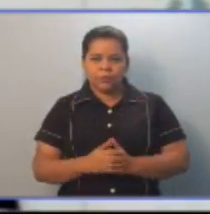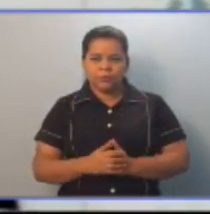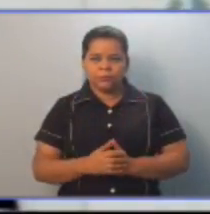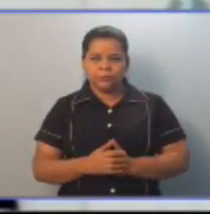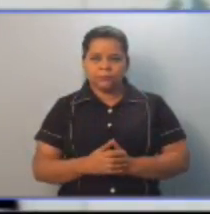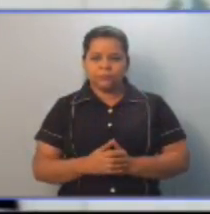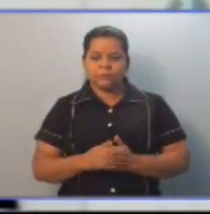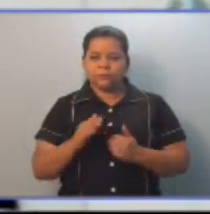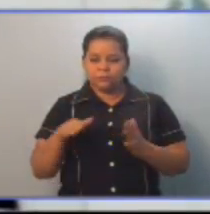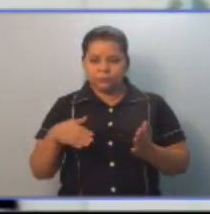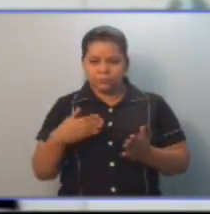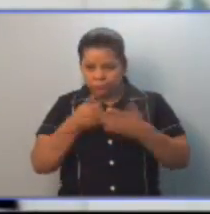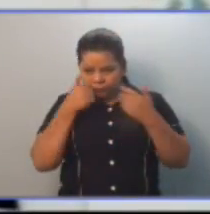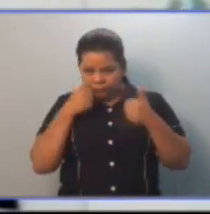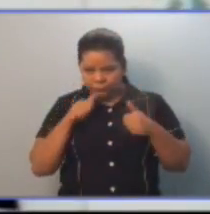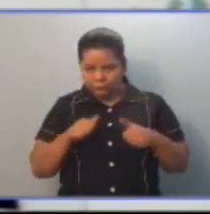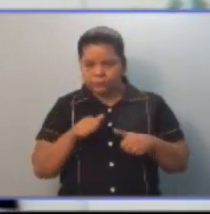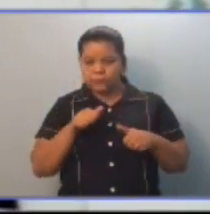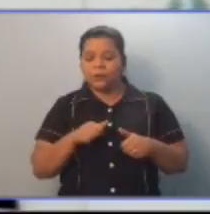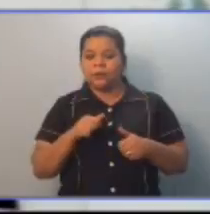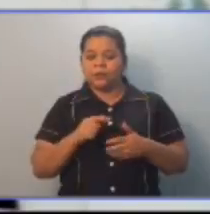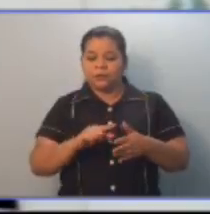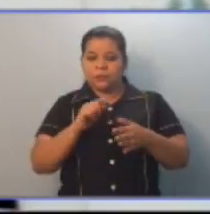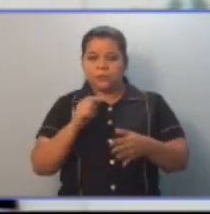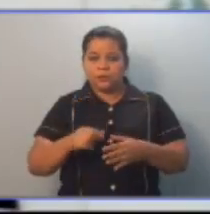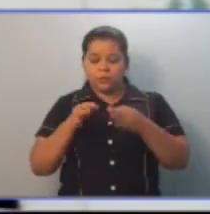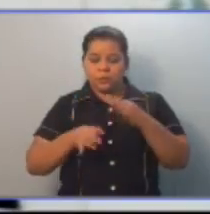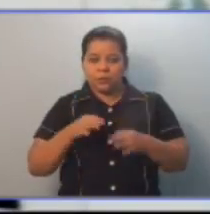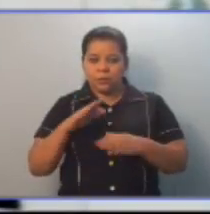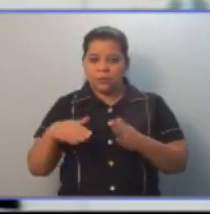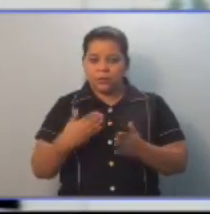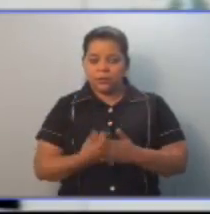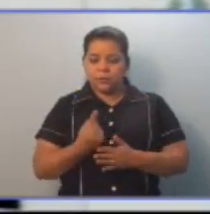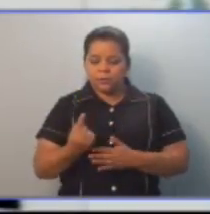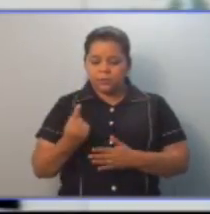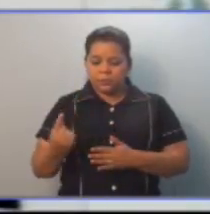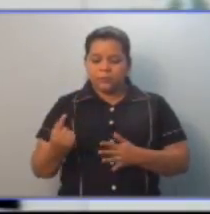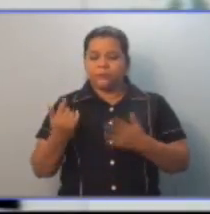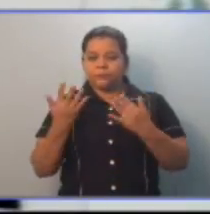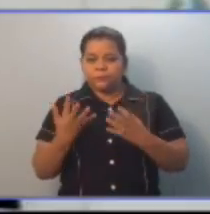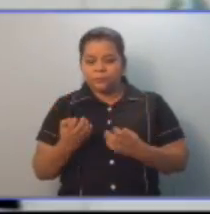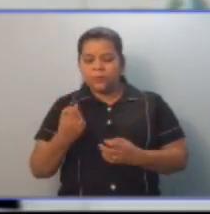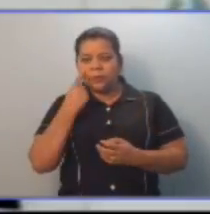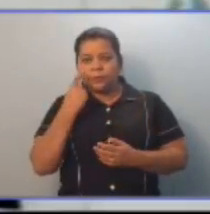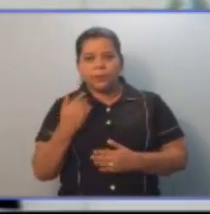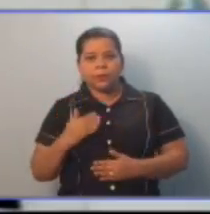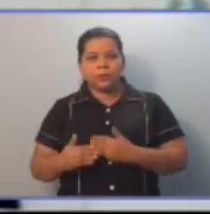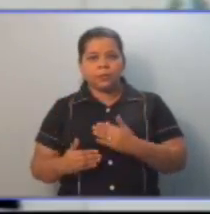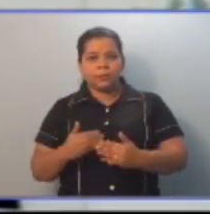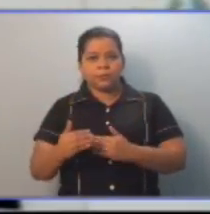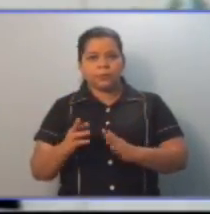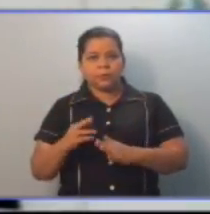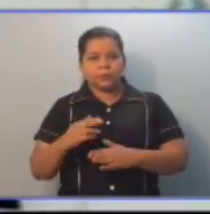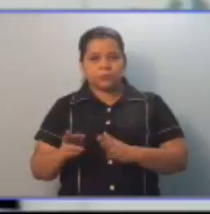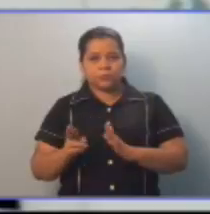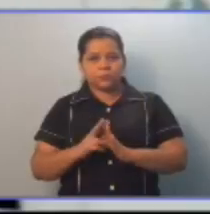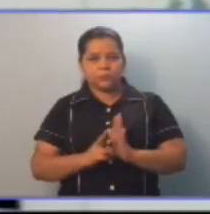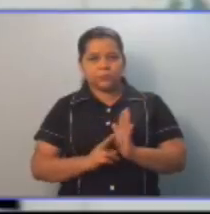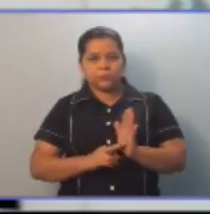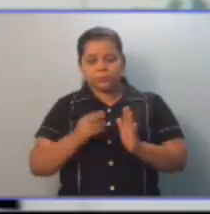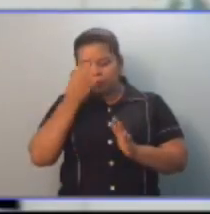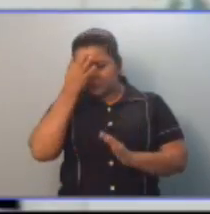es lo ideal, porque lo ideal es dotar de seguridad jurídica a los involucrados y que sepan bien todas las reglas del proceso. Entonces yo creo que hay que apostarle a